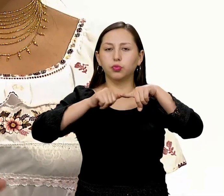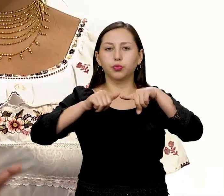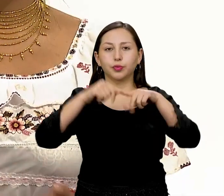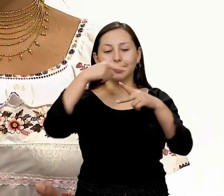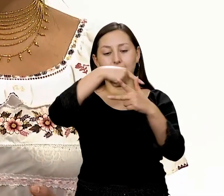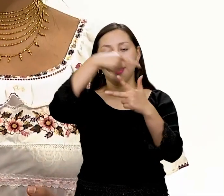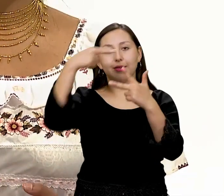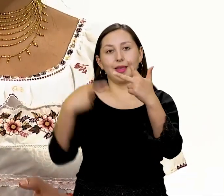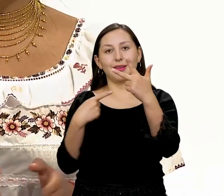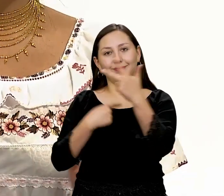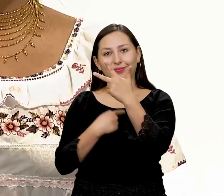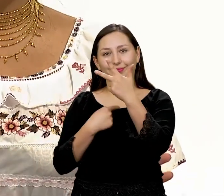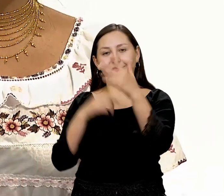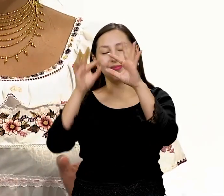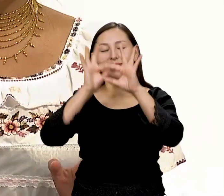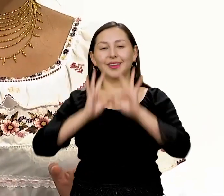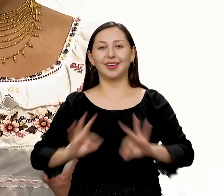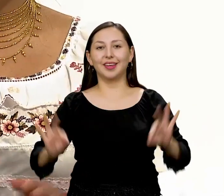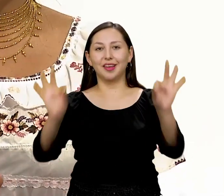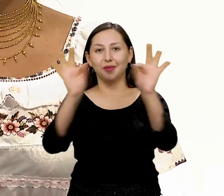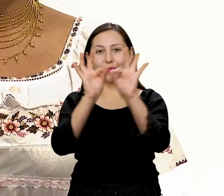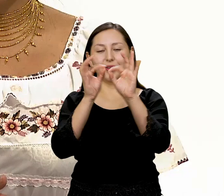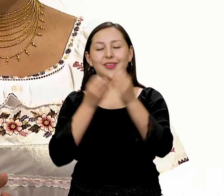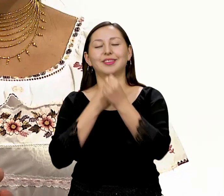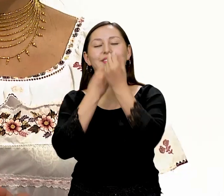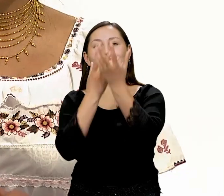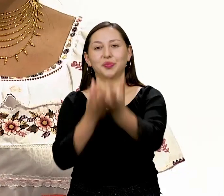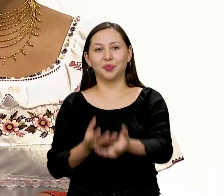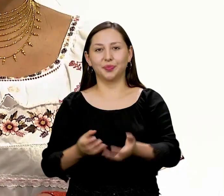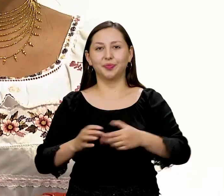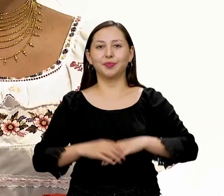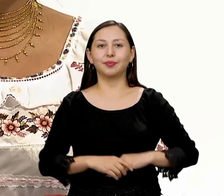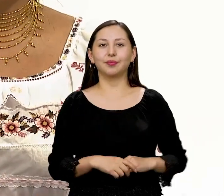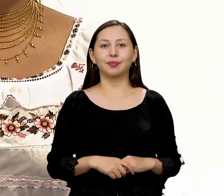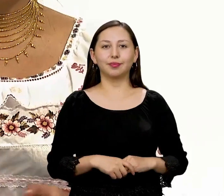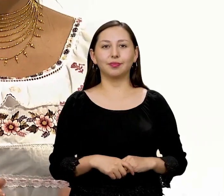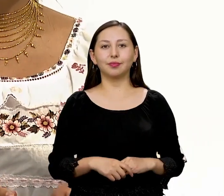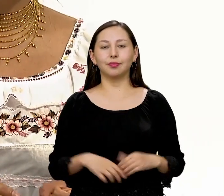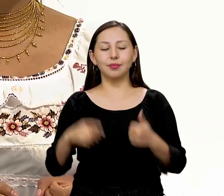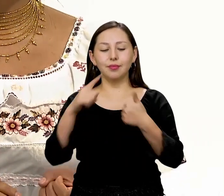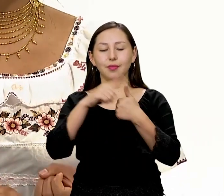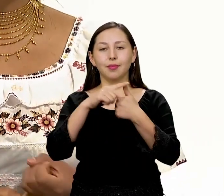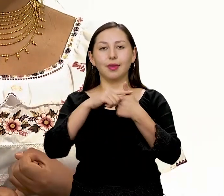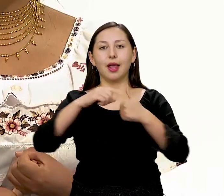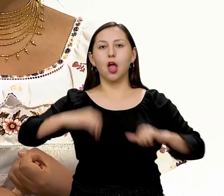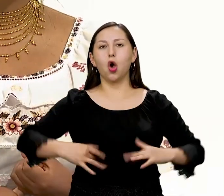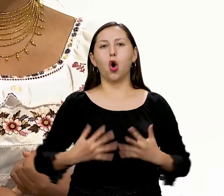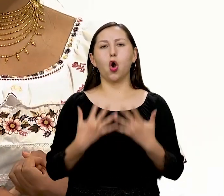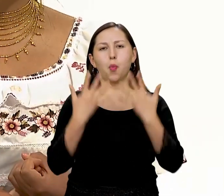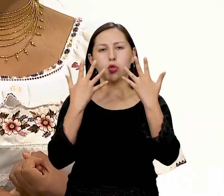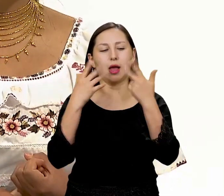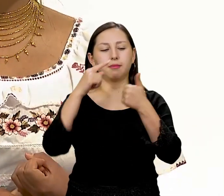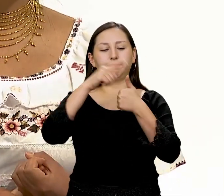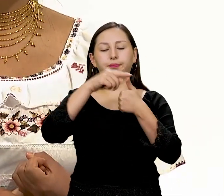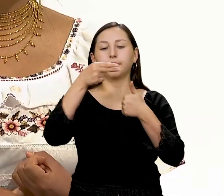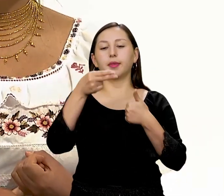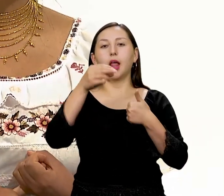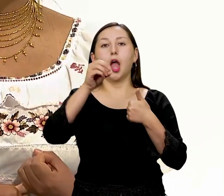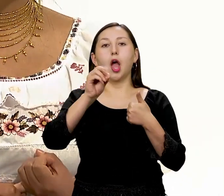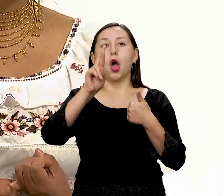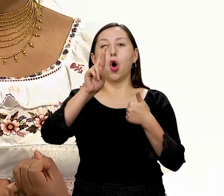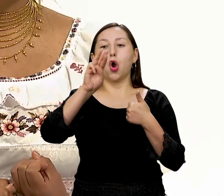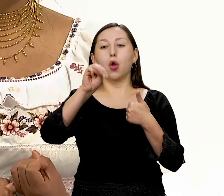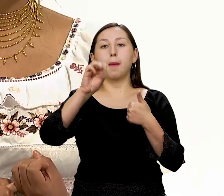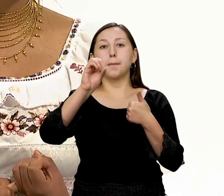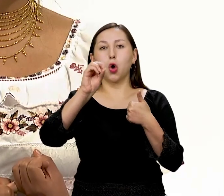hay tres cosas principales para incrementar esta producción. Primero, las hormonas. Ustedes